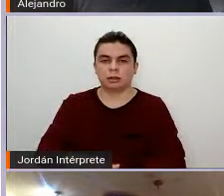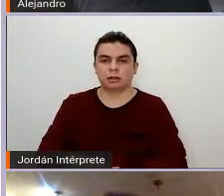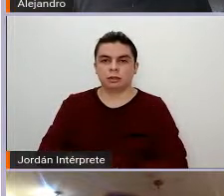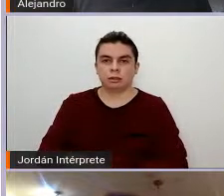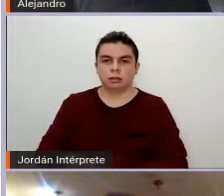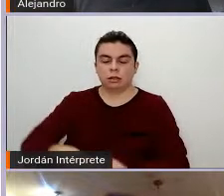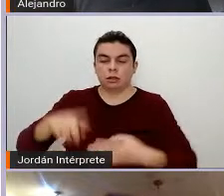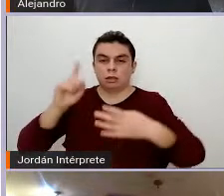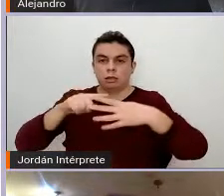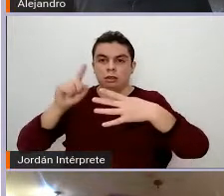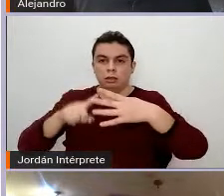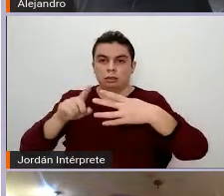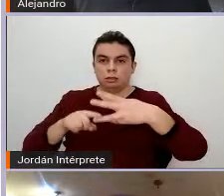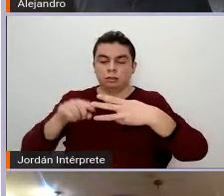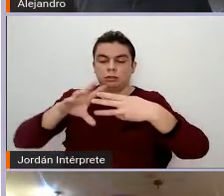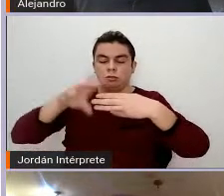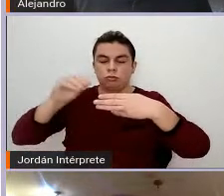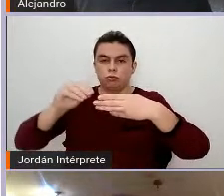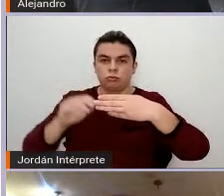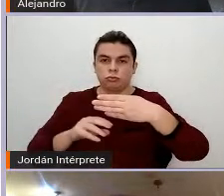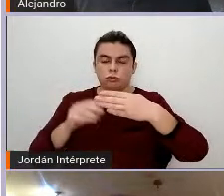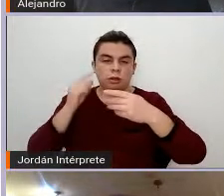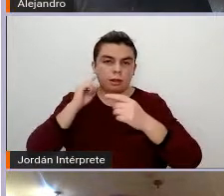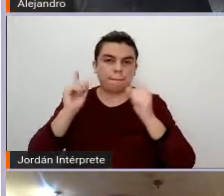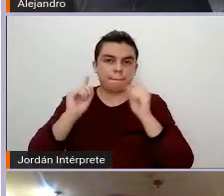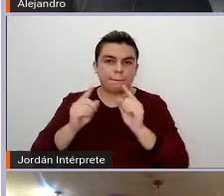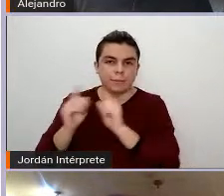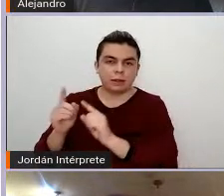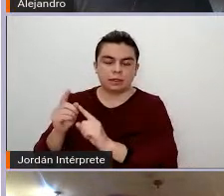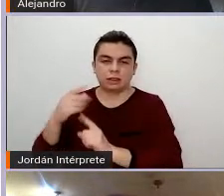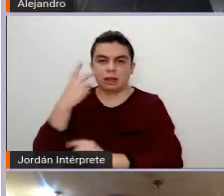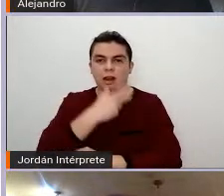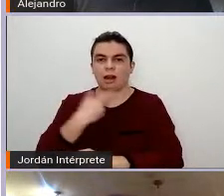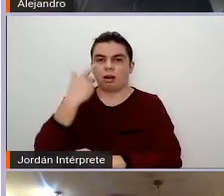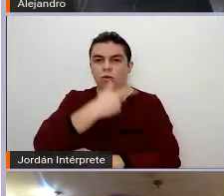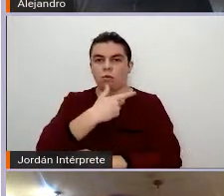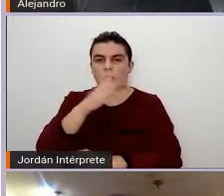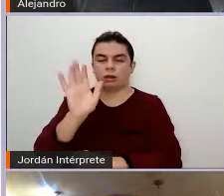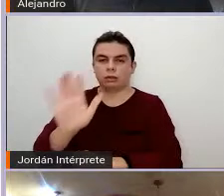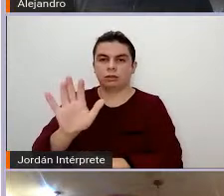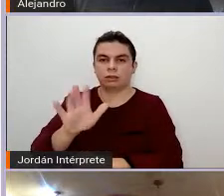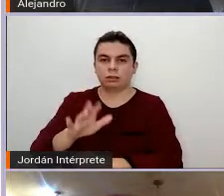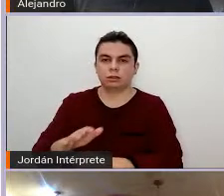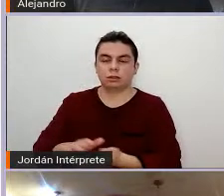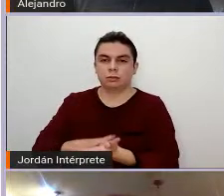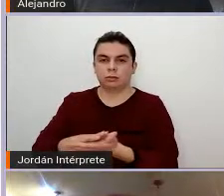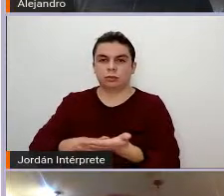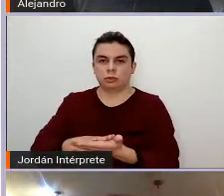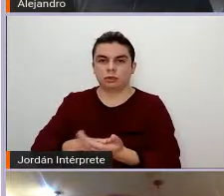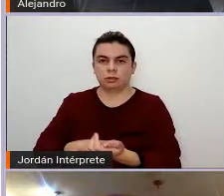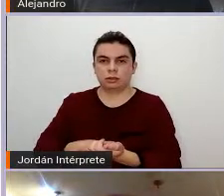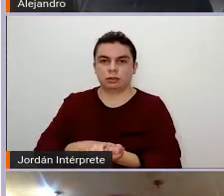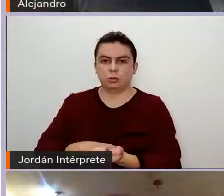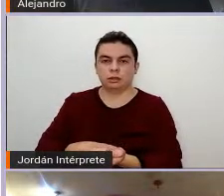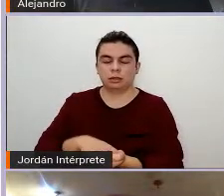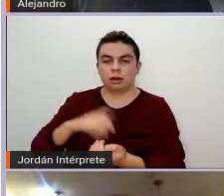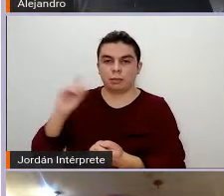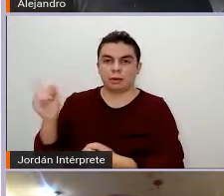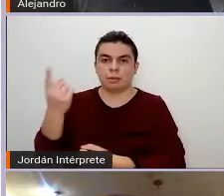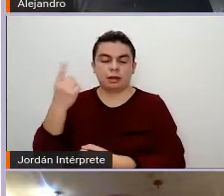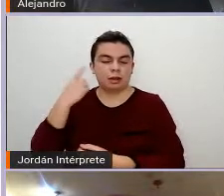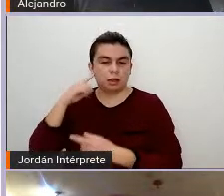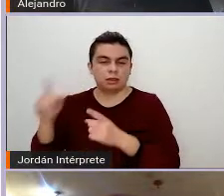tres secciones diferenciadas por su métrica y lenguaje. De forma resumida, la primera sección usa el ritmo